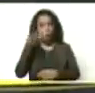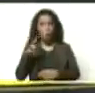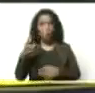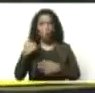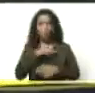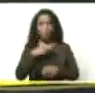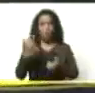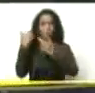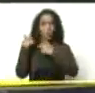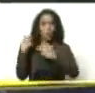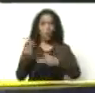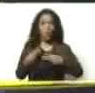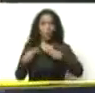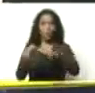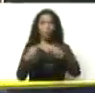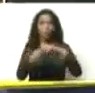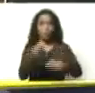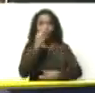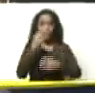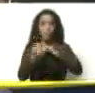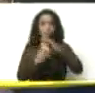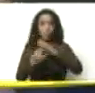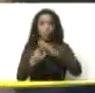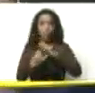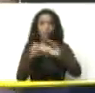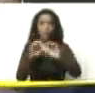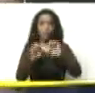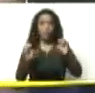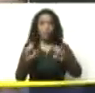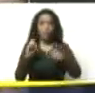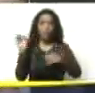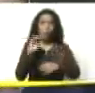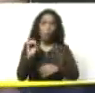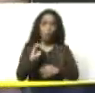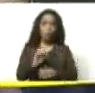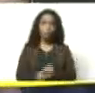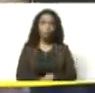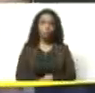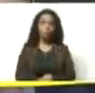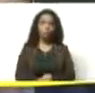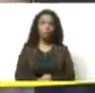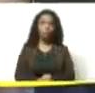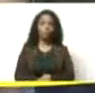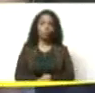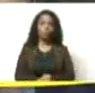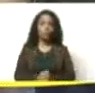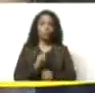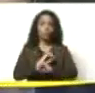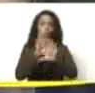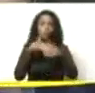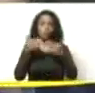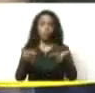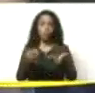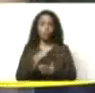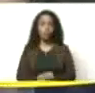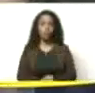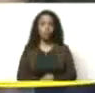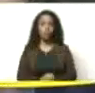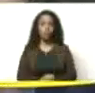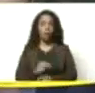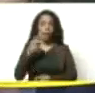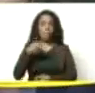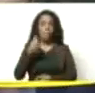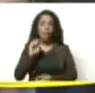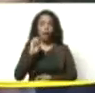de los alimentos a nuestros niños en la instituciones educativas con en concordancia con lo que es el el país